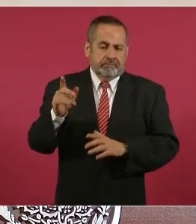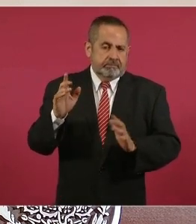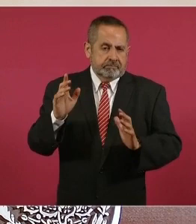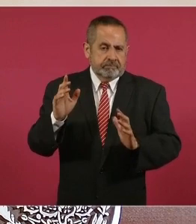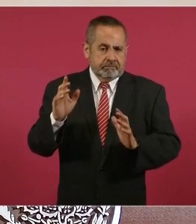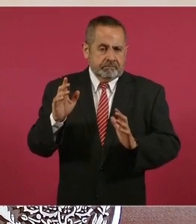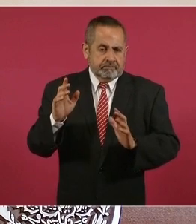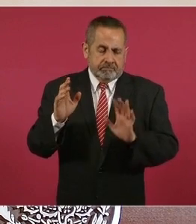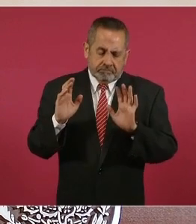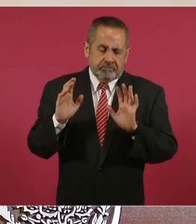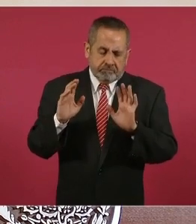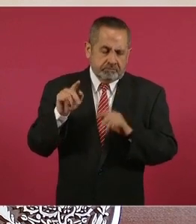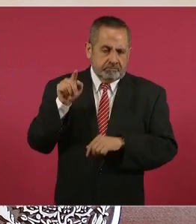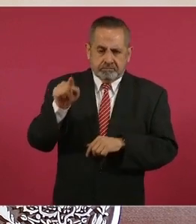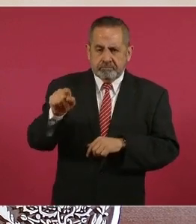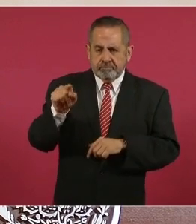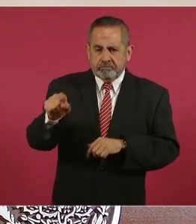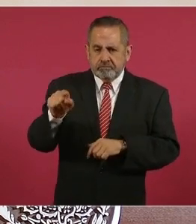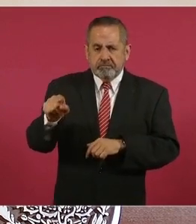que tienen